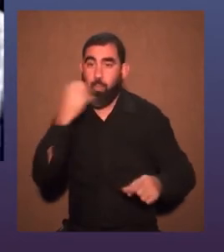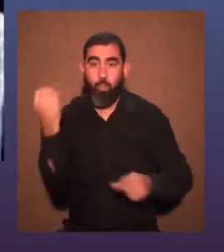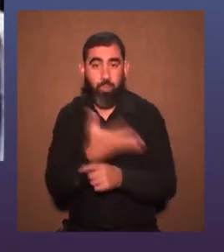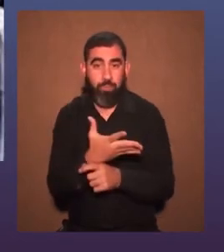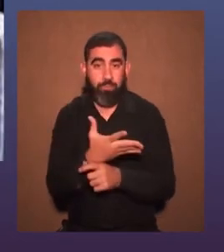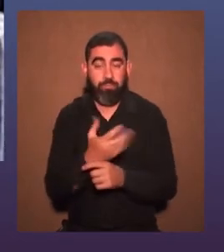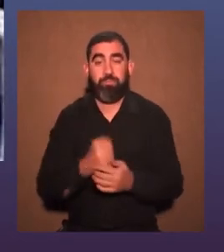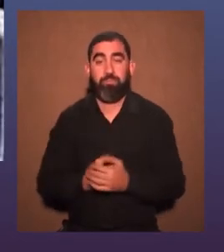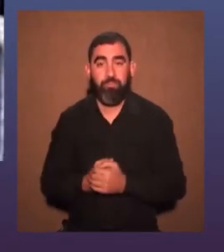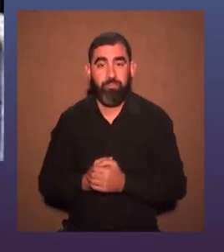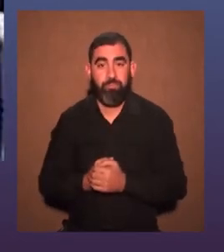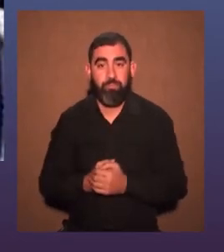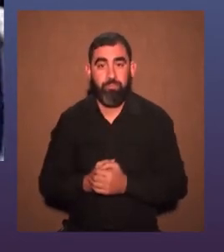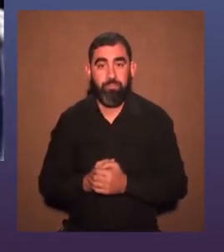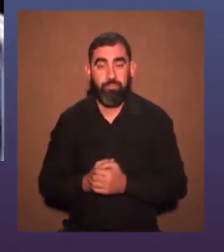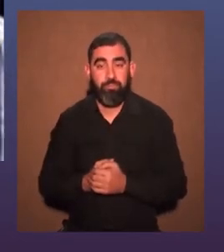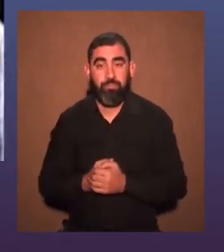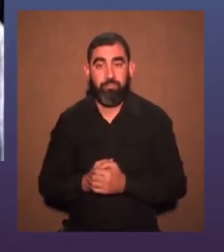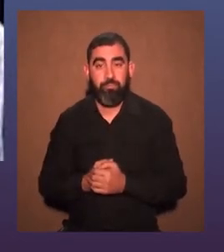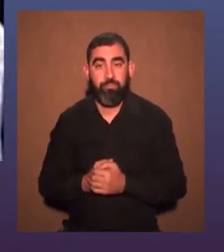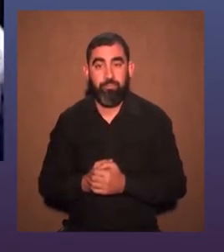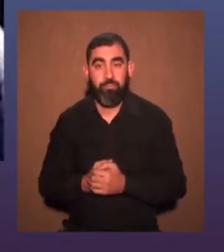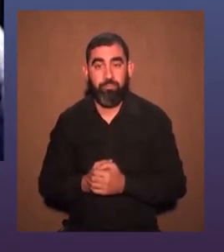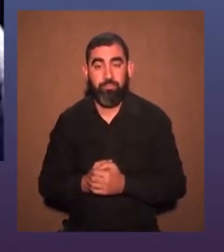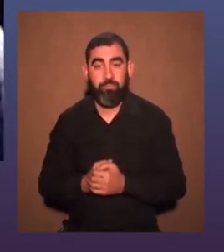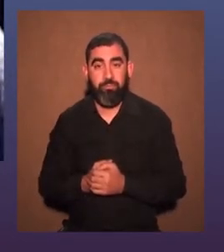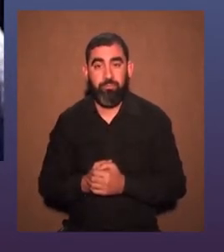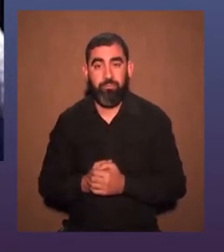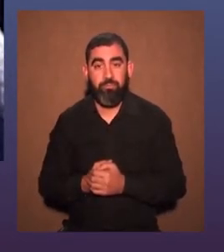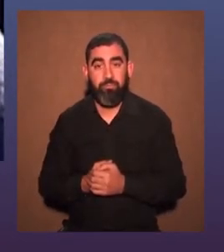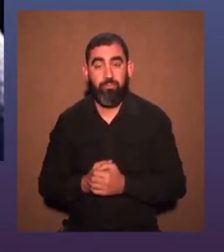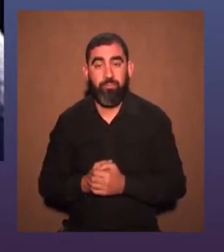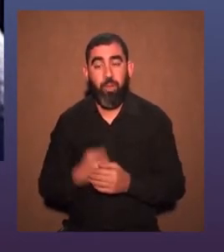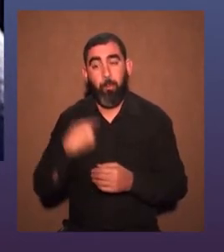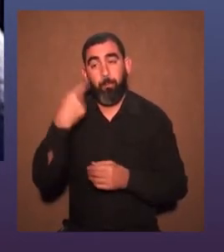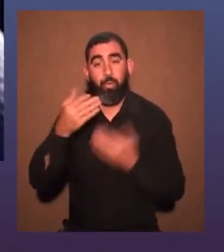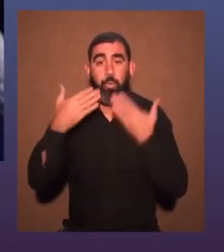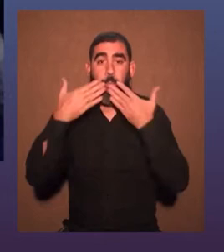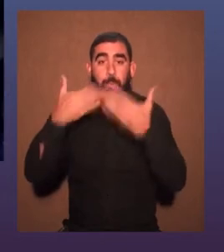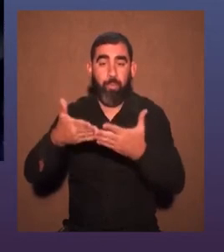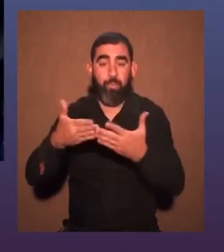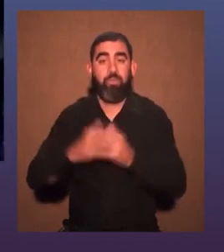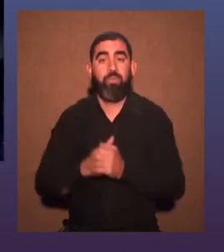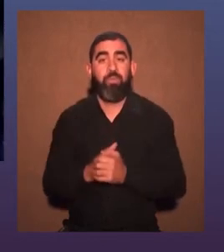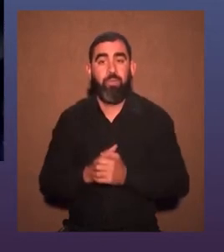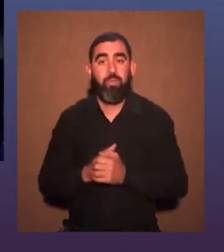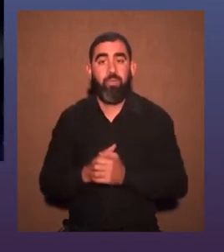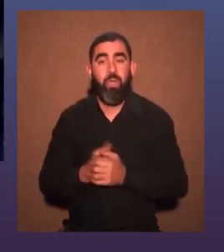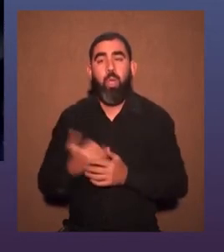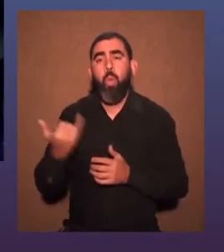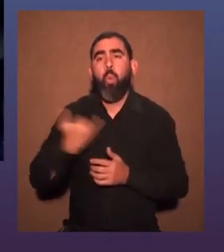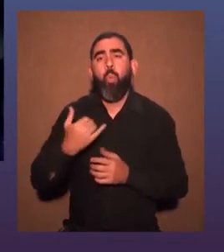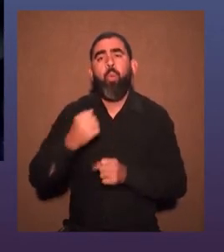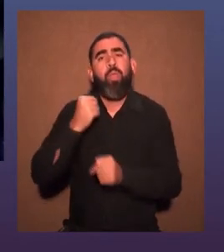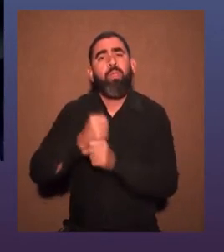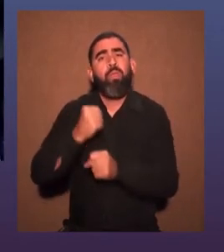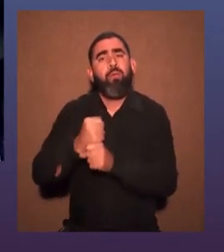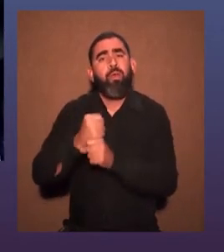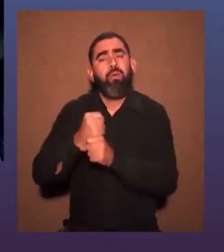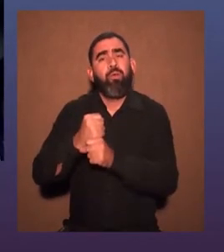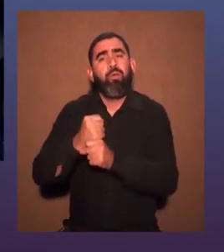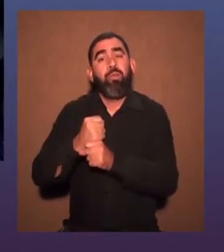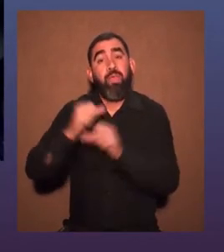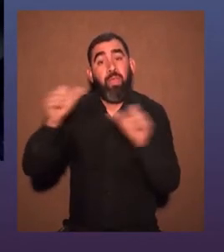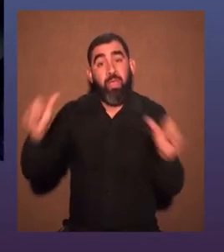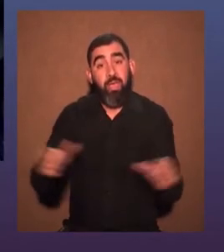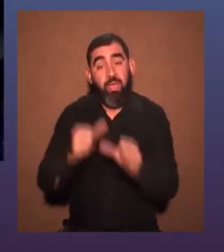digamos. Totalmente, qué bárbaro, tal cual. Voy con la próxima pregunta. ¿Cómo fue el trabajo de tener que